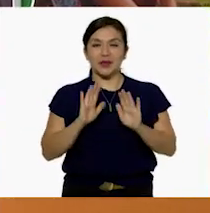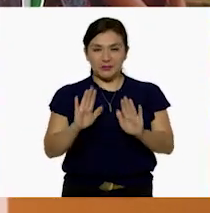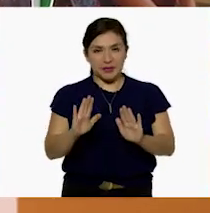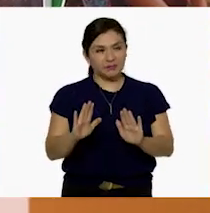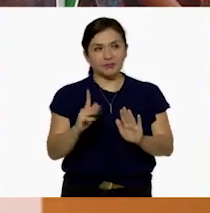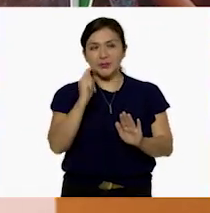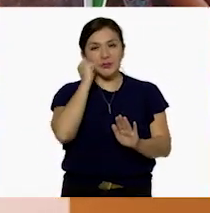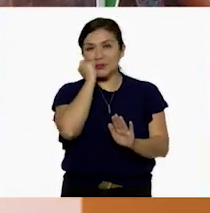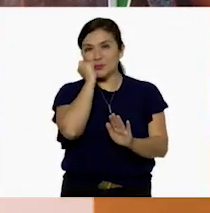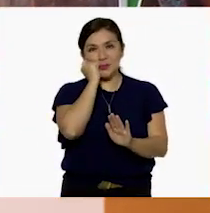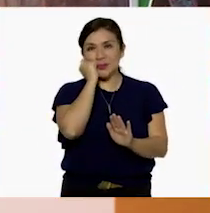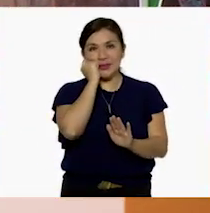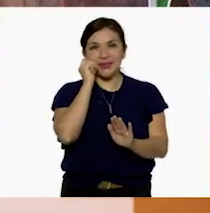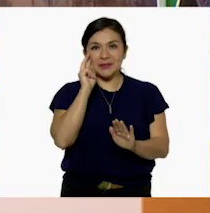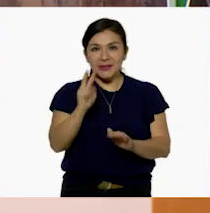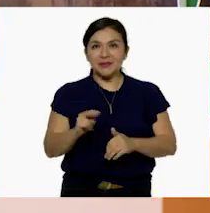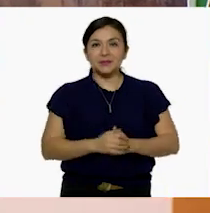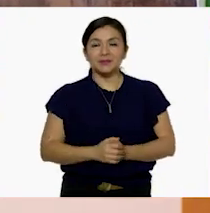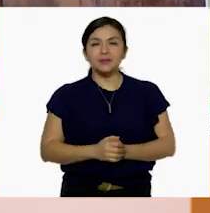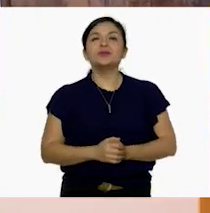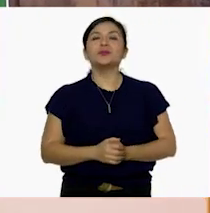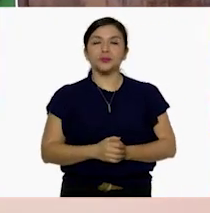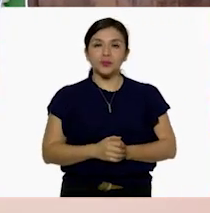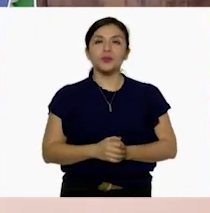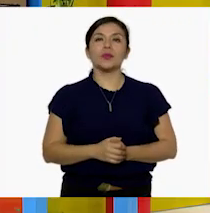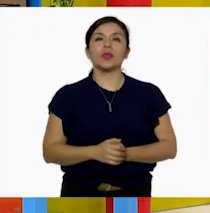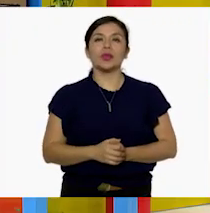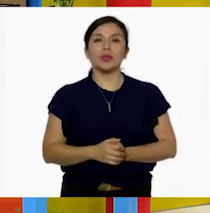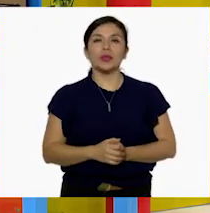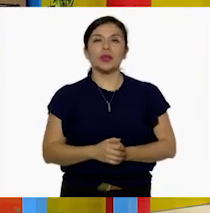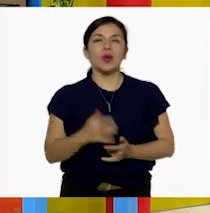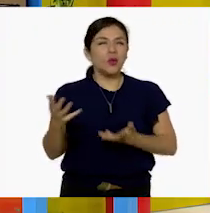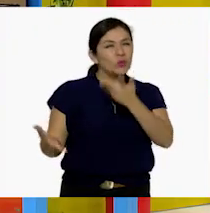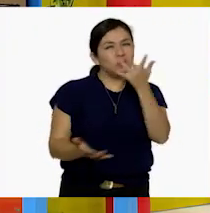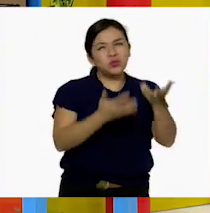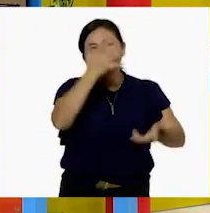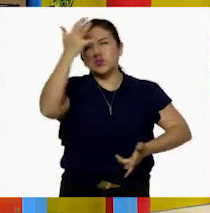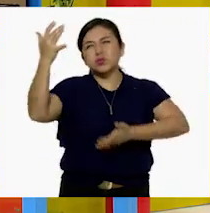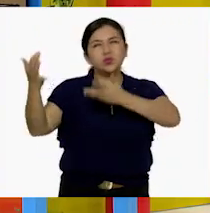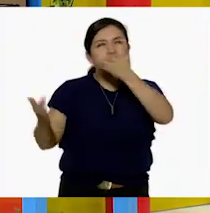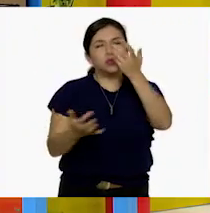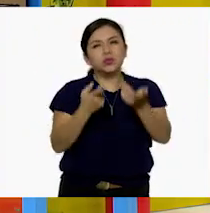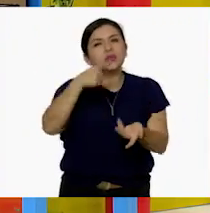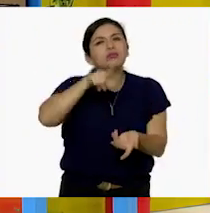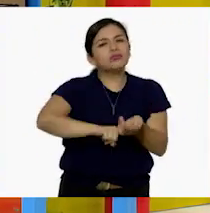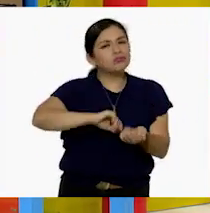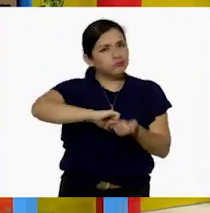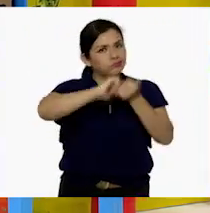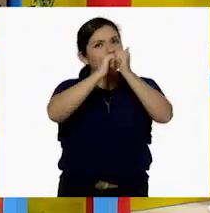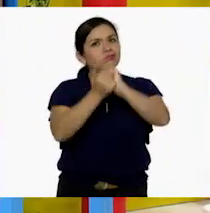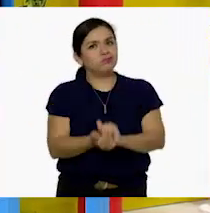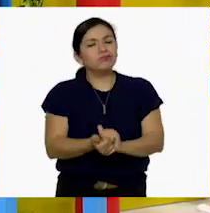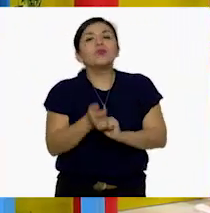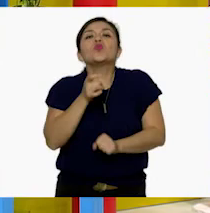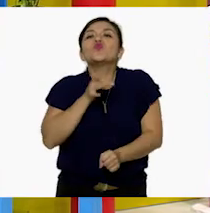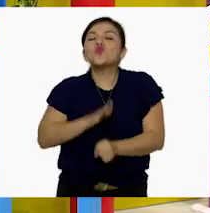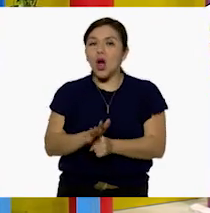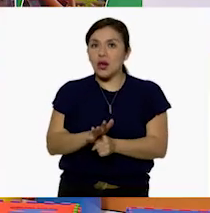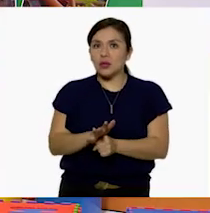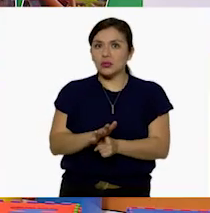bien. ¿Qué consecuencias tienen los incendios, Pepe? Ajá. No te pongas asustado.